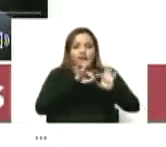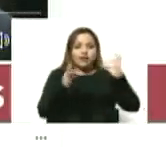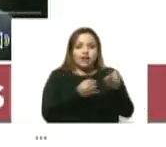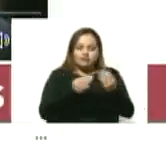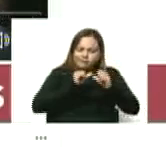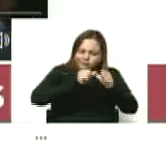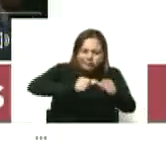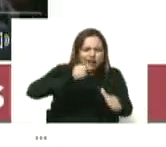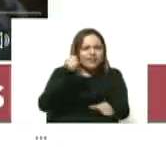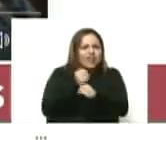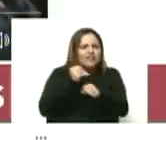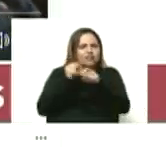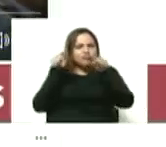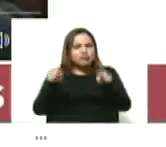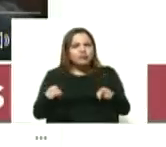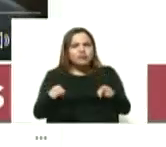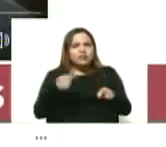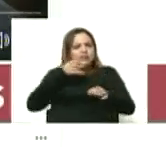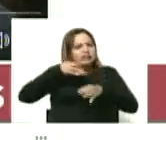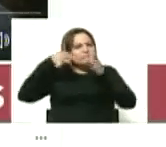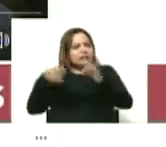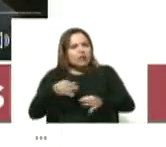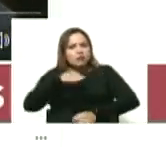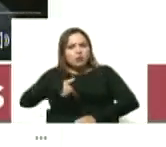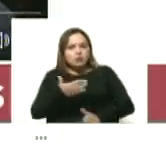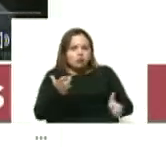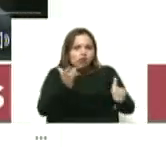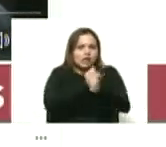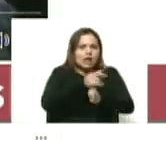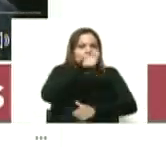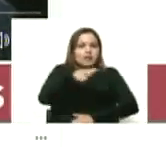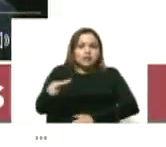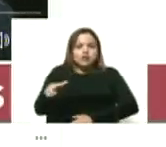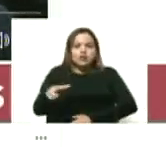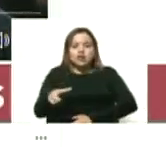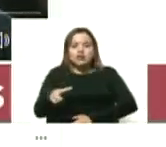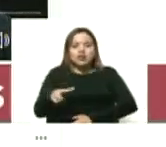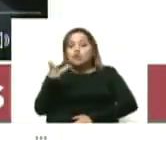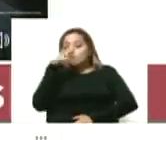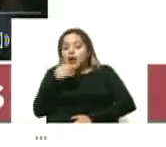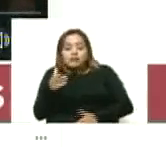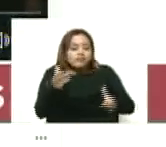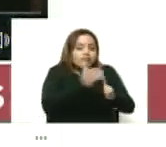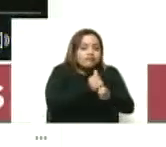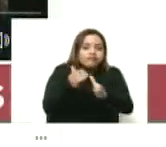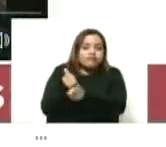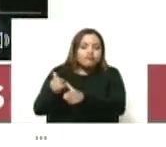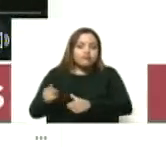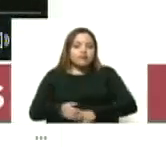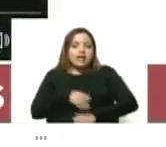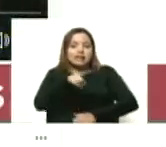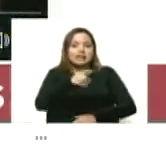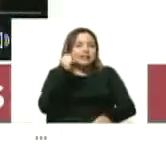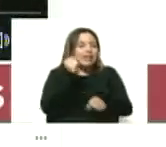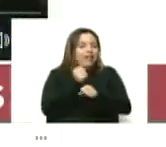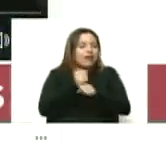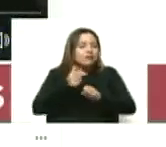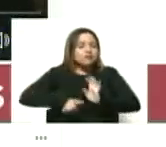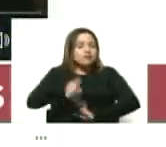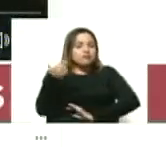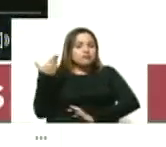para garantizar que podamos encontrar a las personas que aún permanecen desaparecidas. Esa es nuestra tarea principal ahorita,